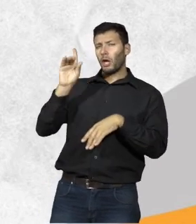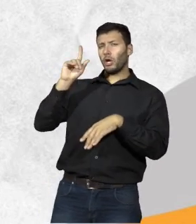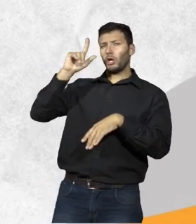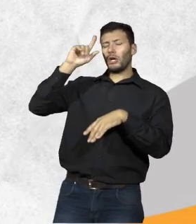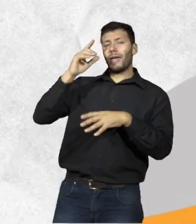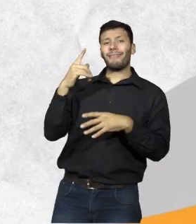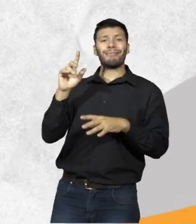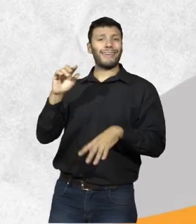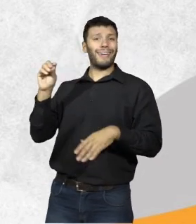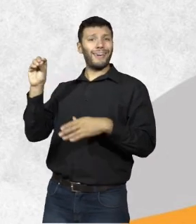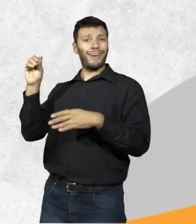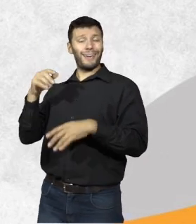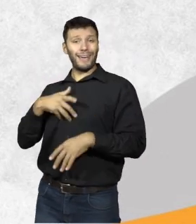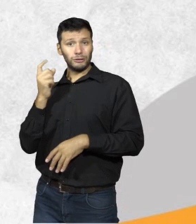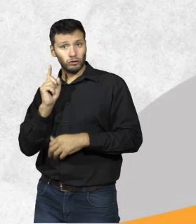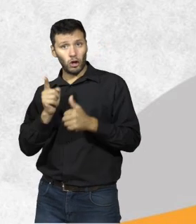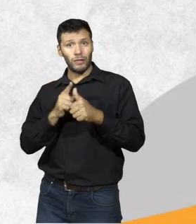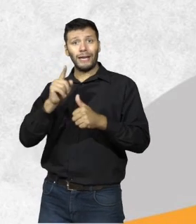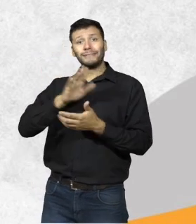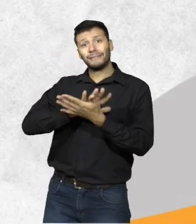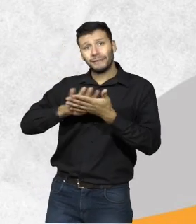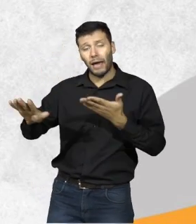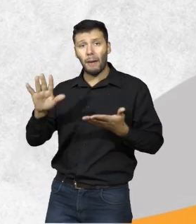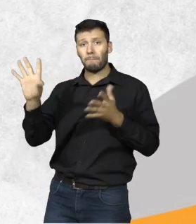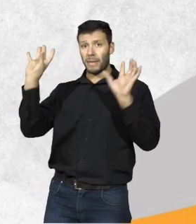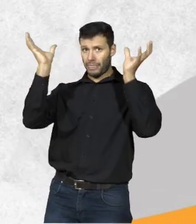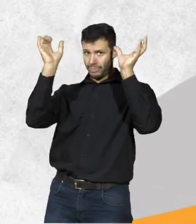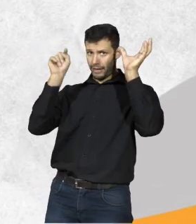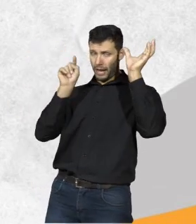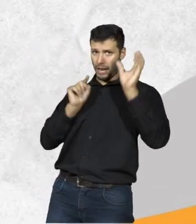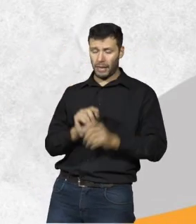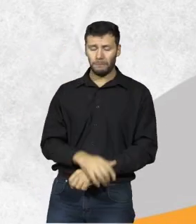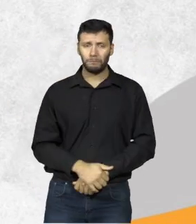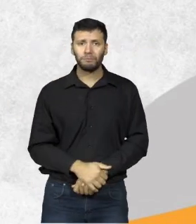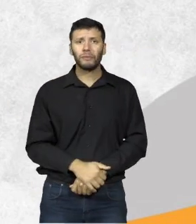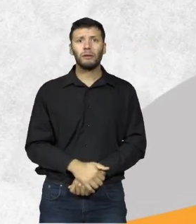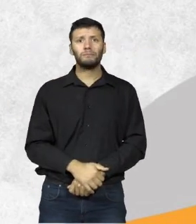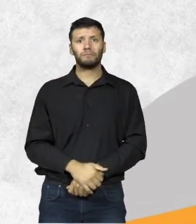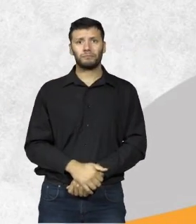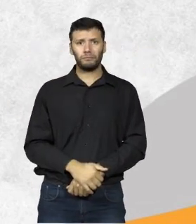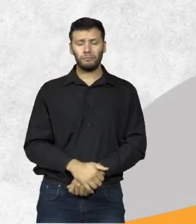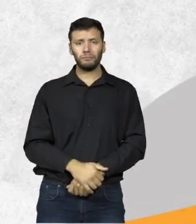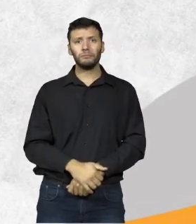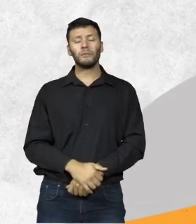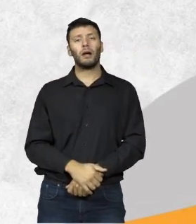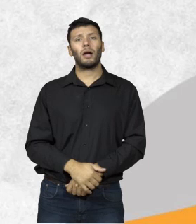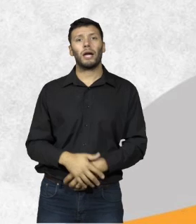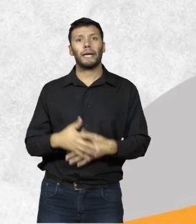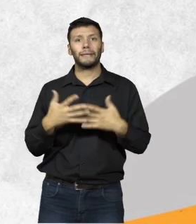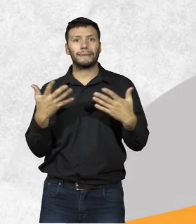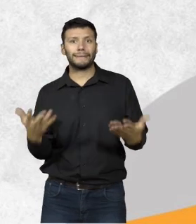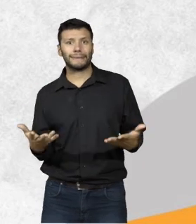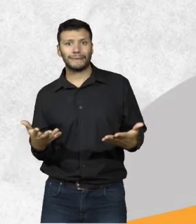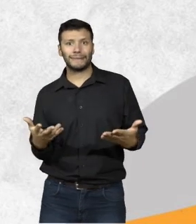Saneamiento Ambiental. O sea, llegábamos después de que se había producido, el